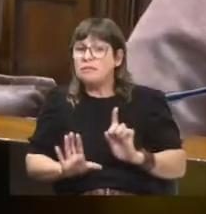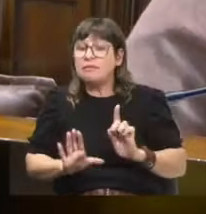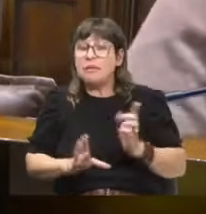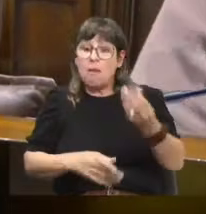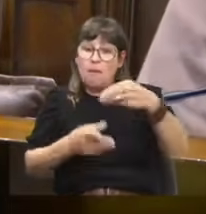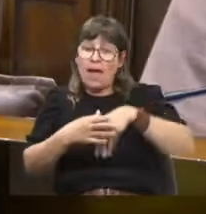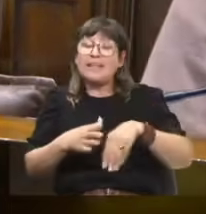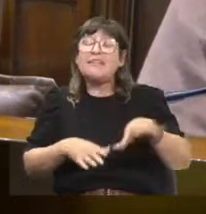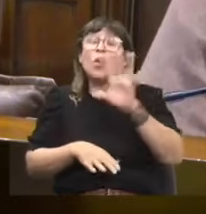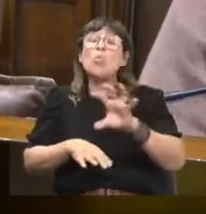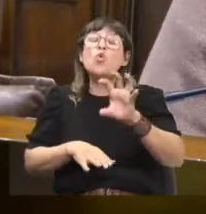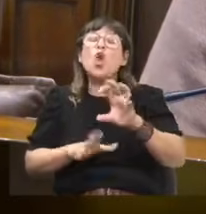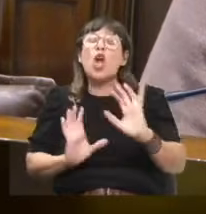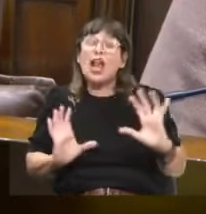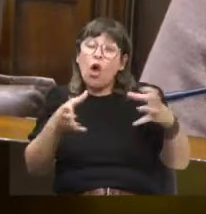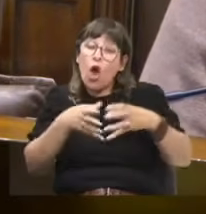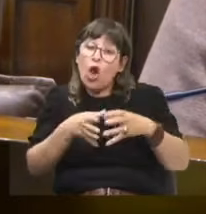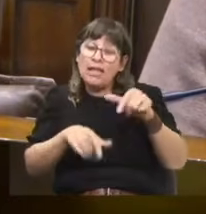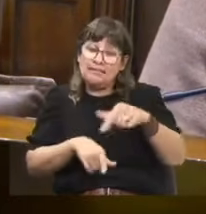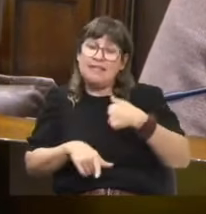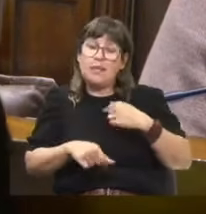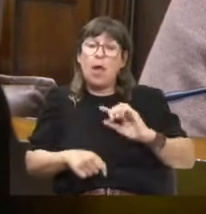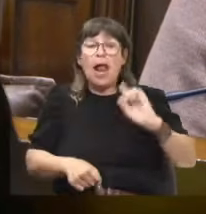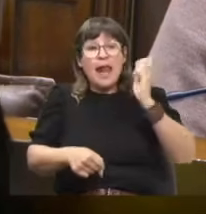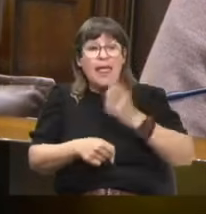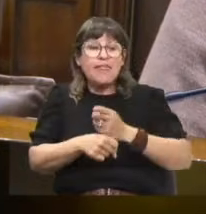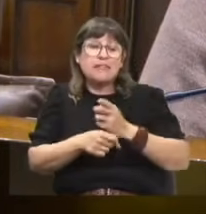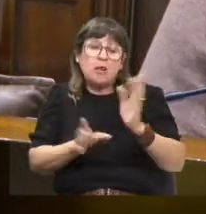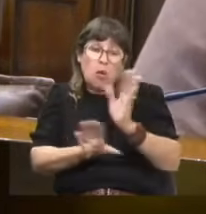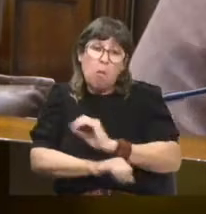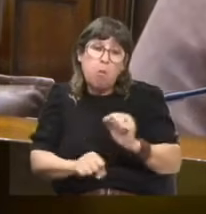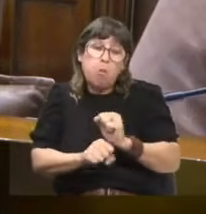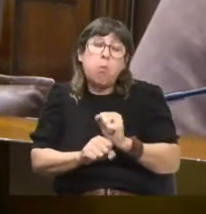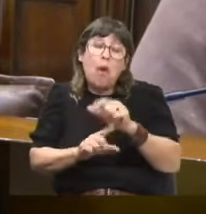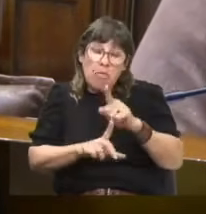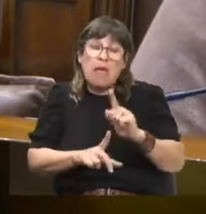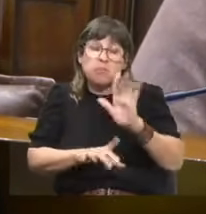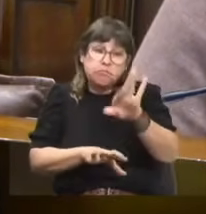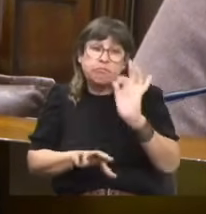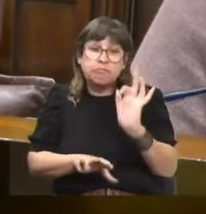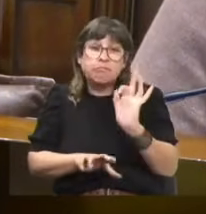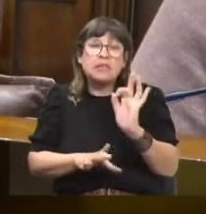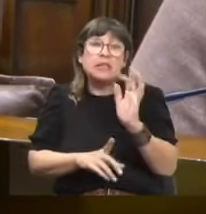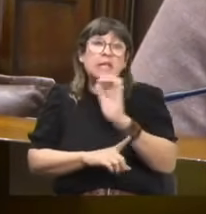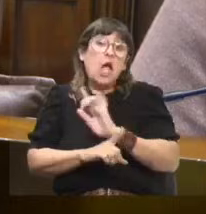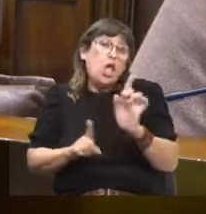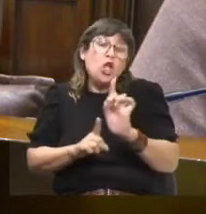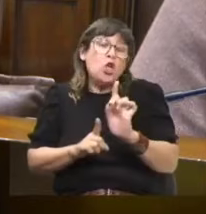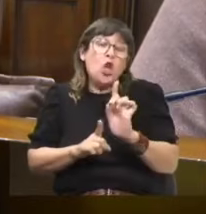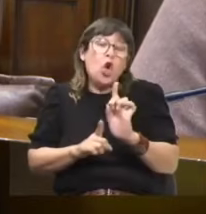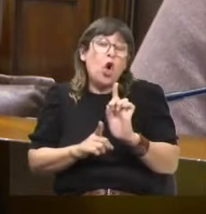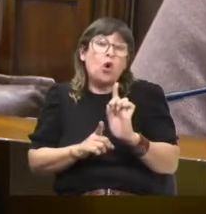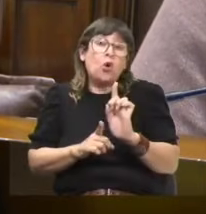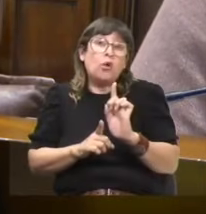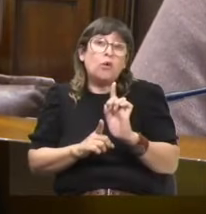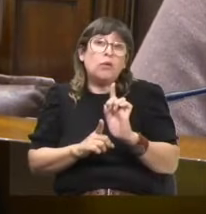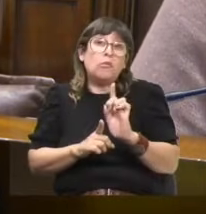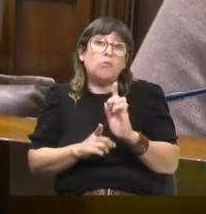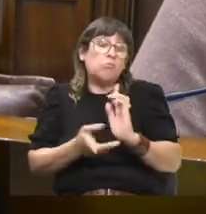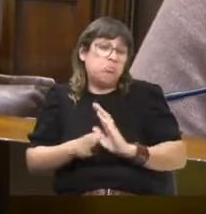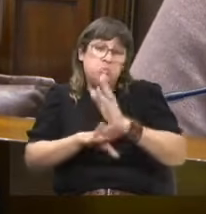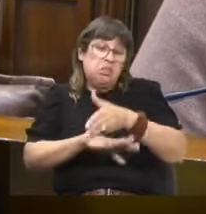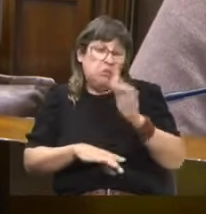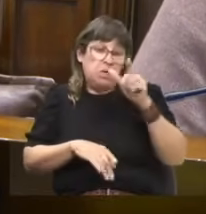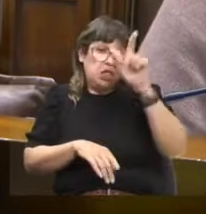órgano colectivo, la decisión perfectamente puede tomarse sin incluso sin la